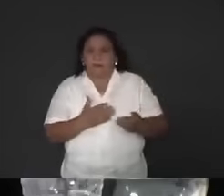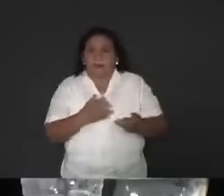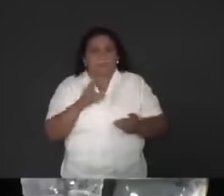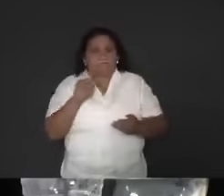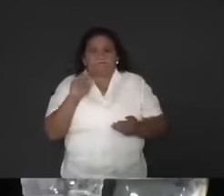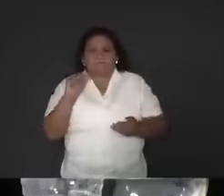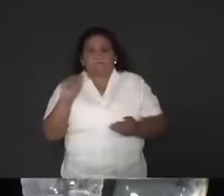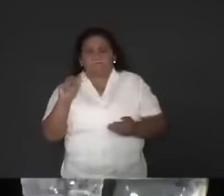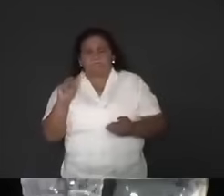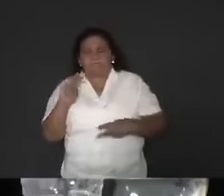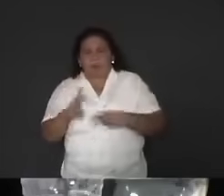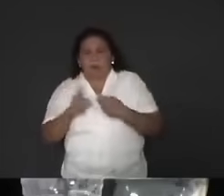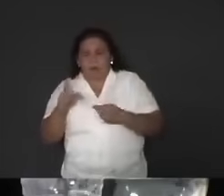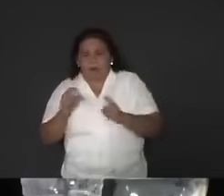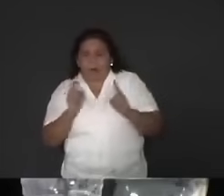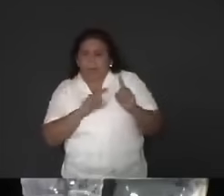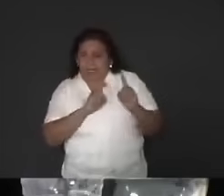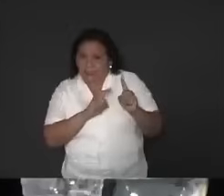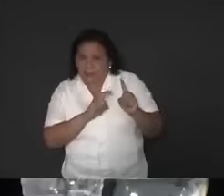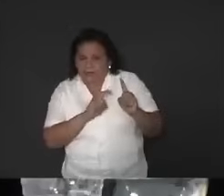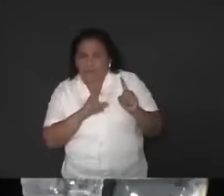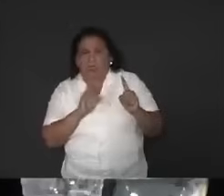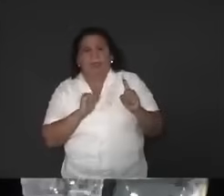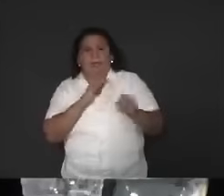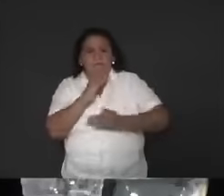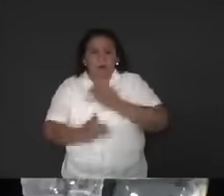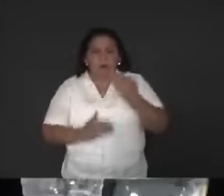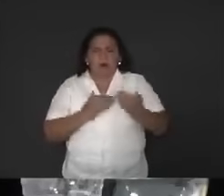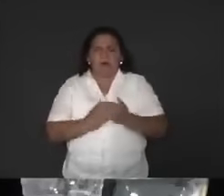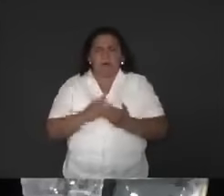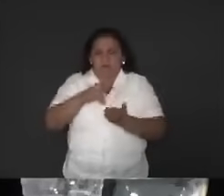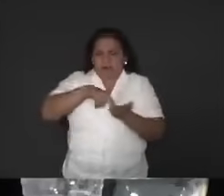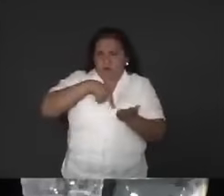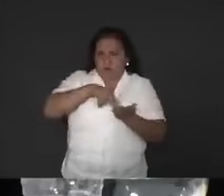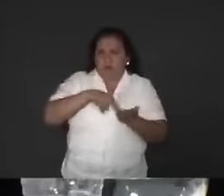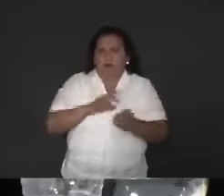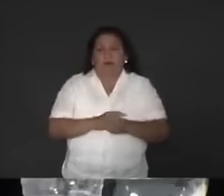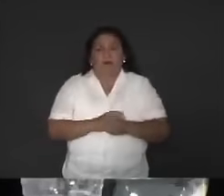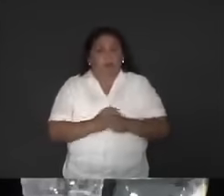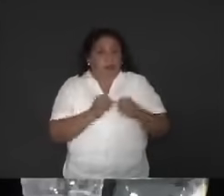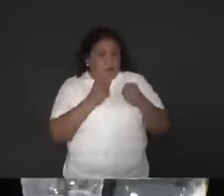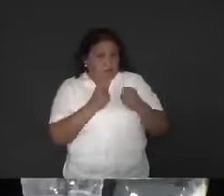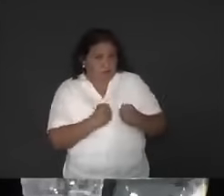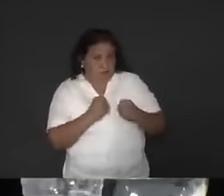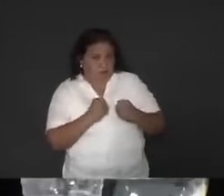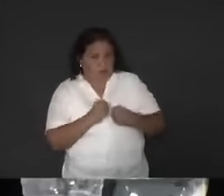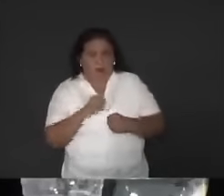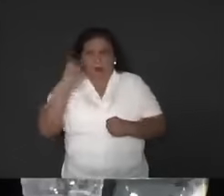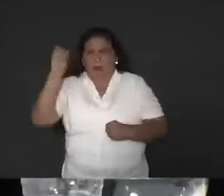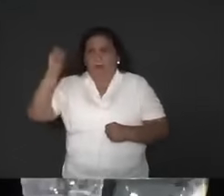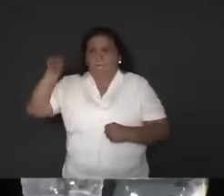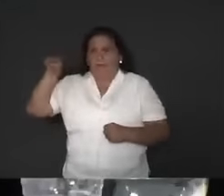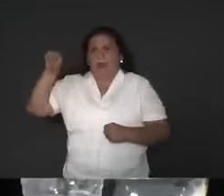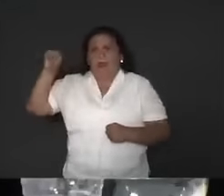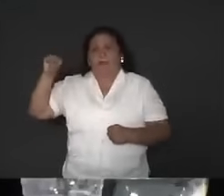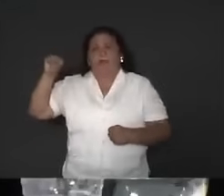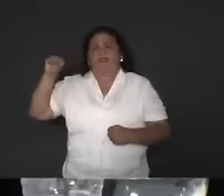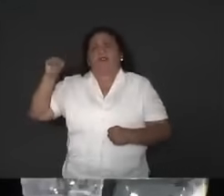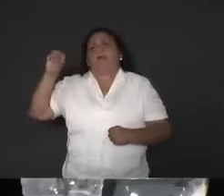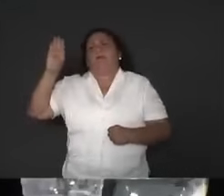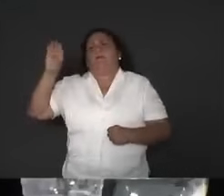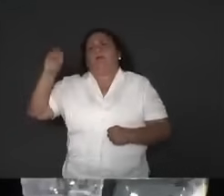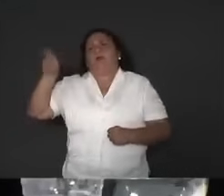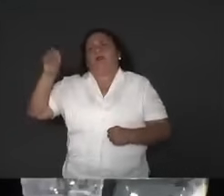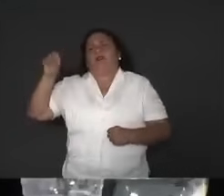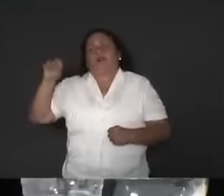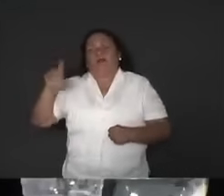no va conmigo. Yo propongo la firma del convenio de salud para fortalecer el sistema del IMSS, bienestar y dar atención